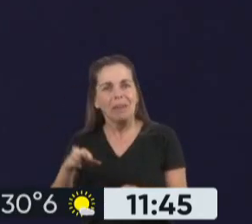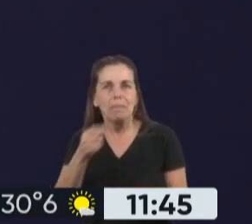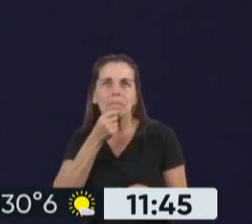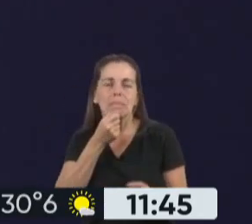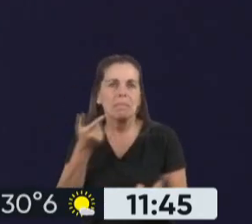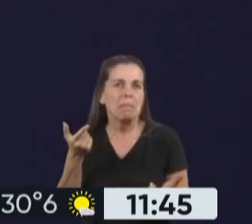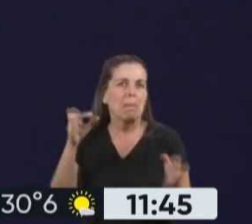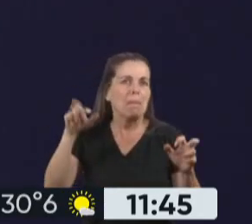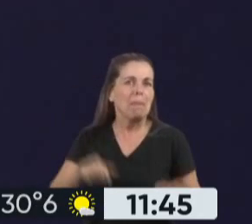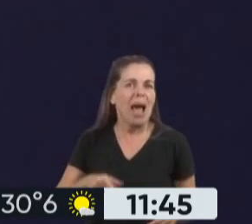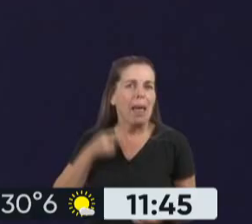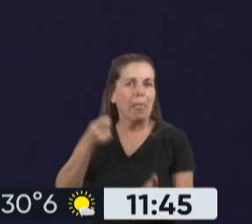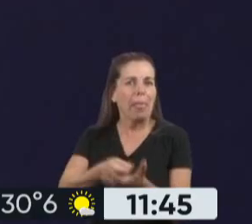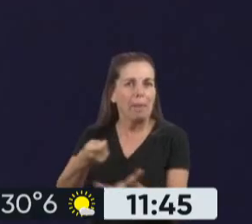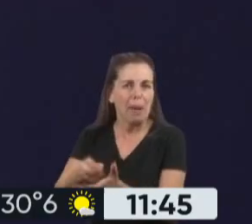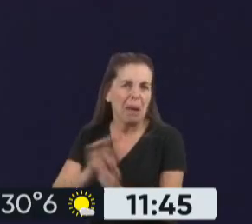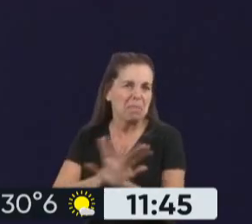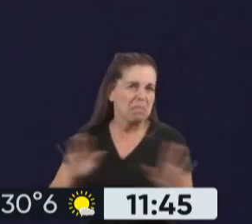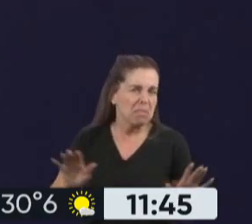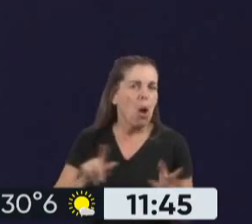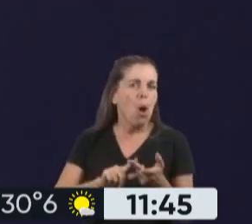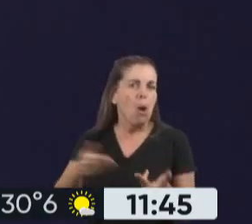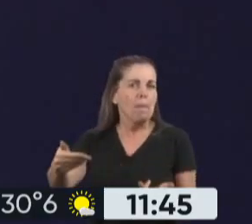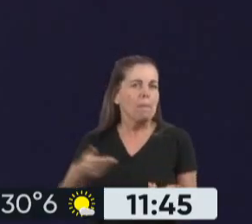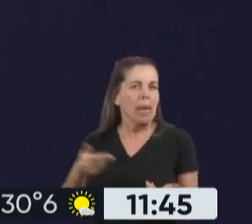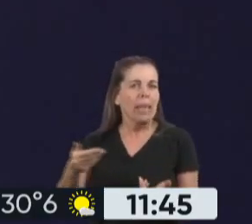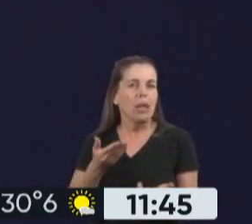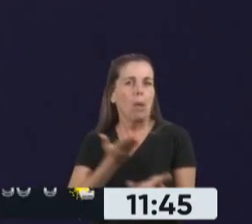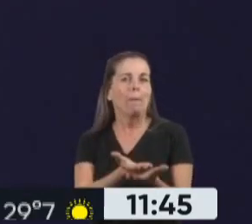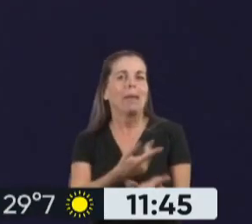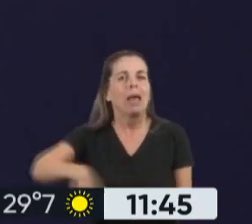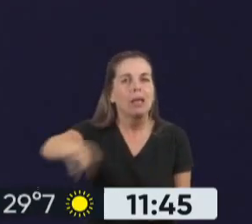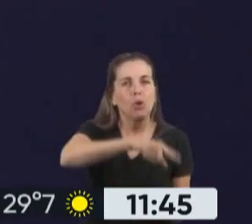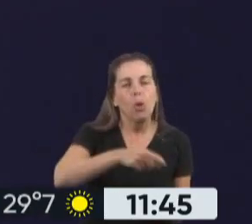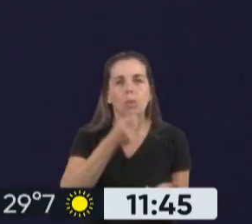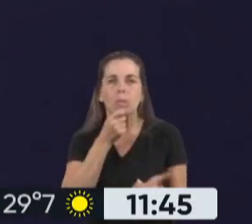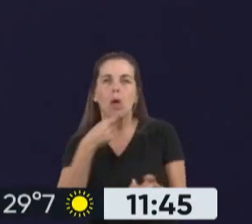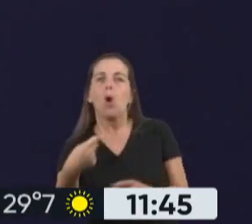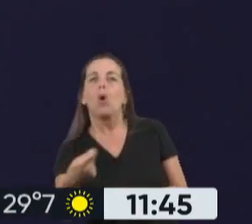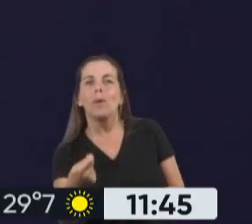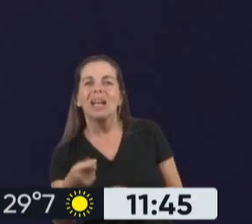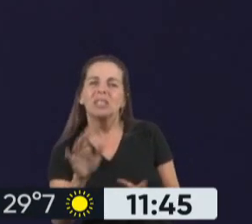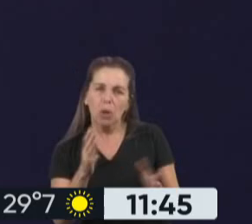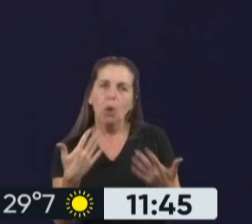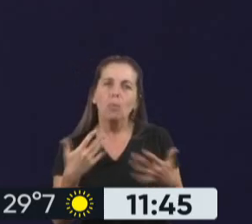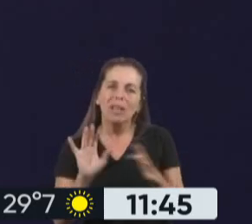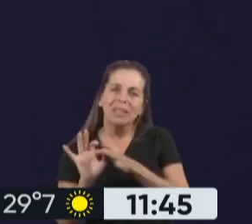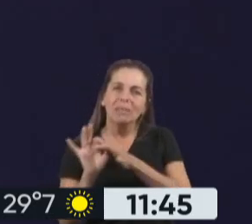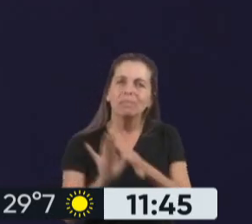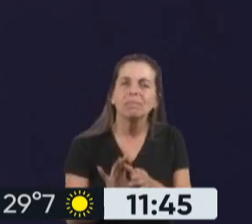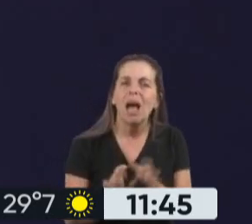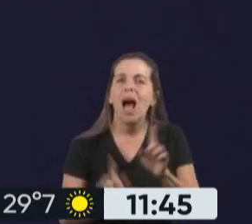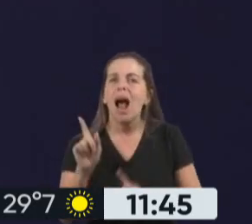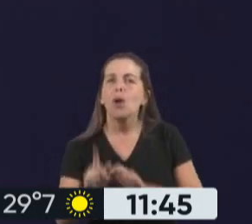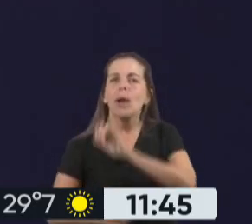alternativas. Obviamente que los pedidos de jubilación tienen detrás tal vez alguna